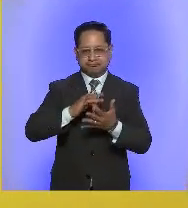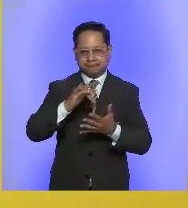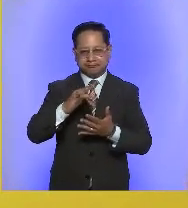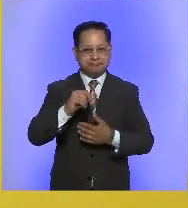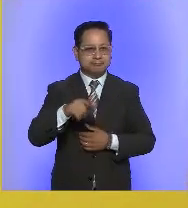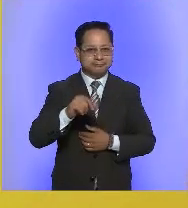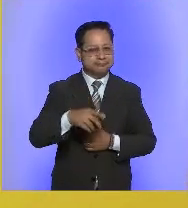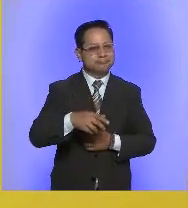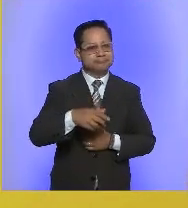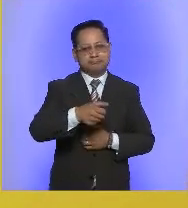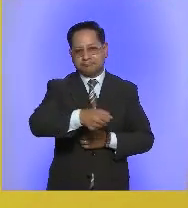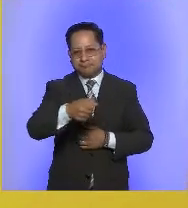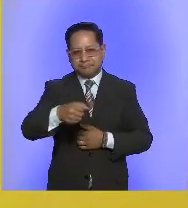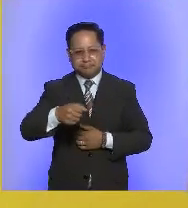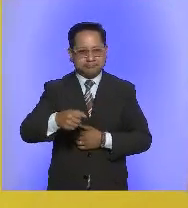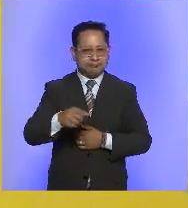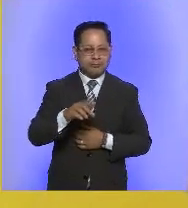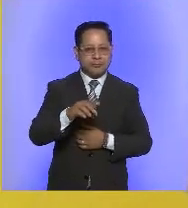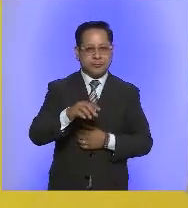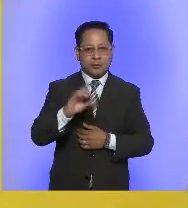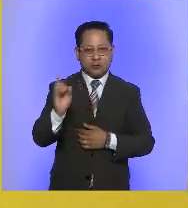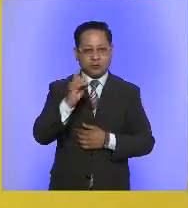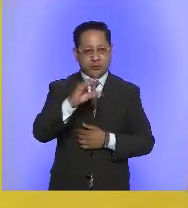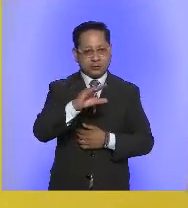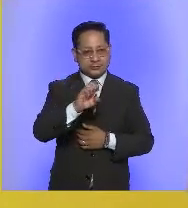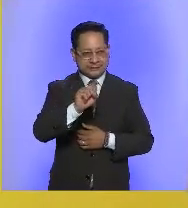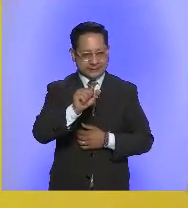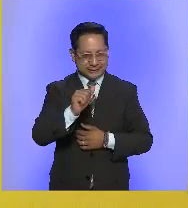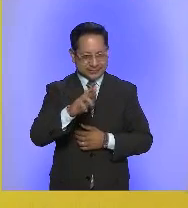Wong y en ellos a todos los asistentes. Muchas gracias.